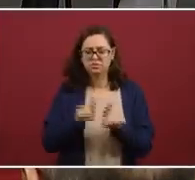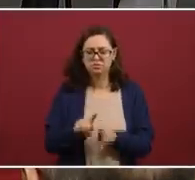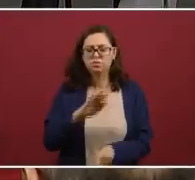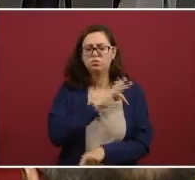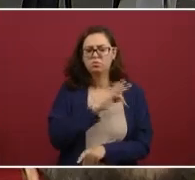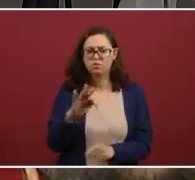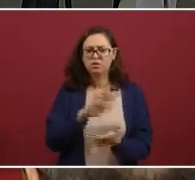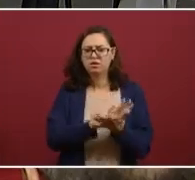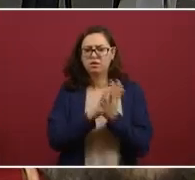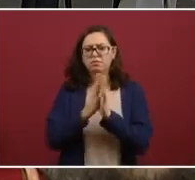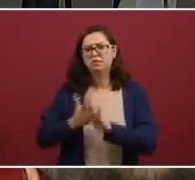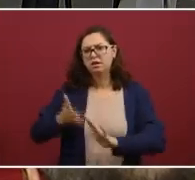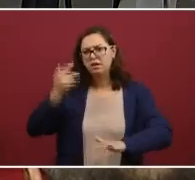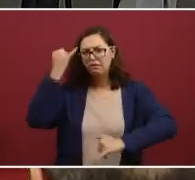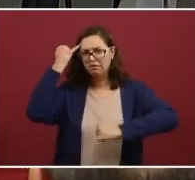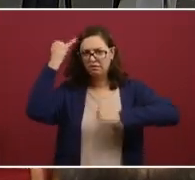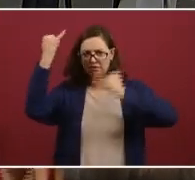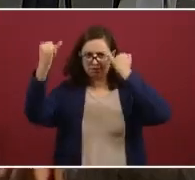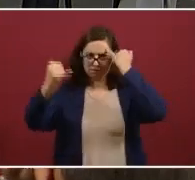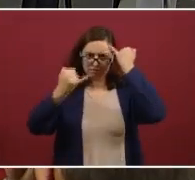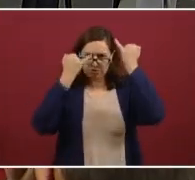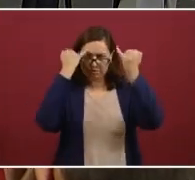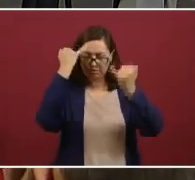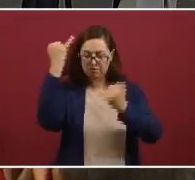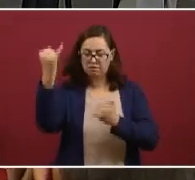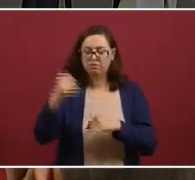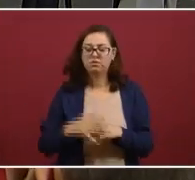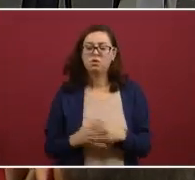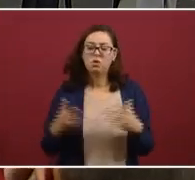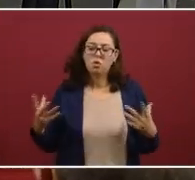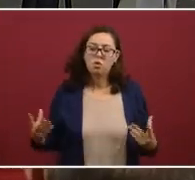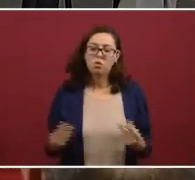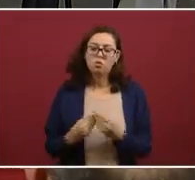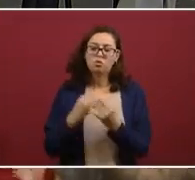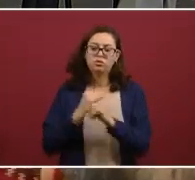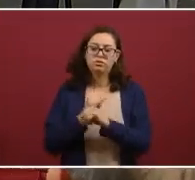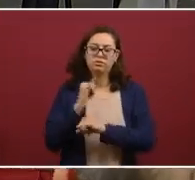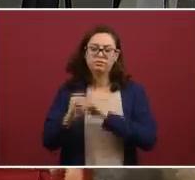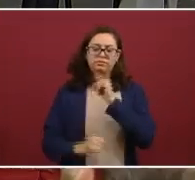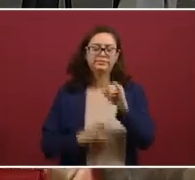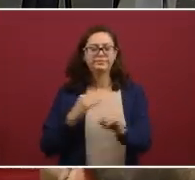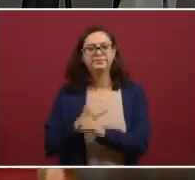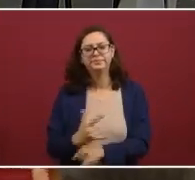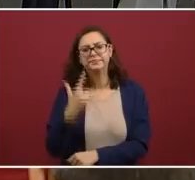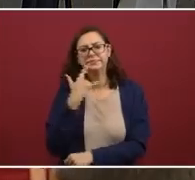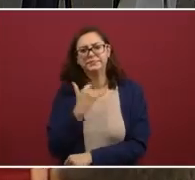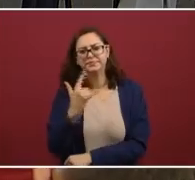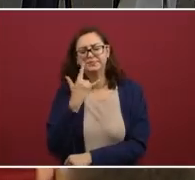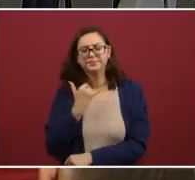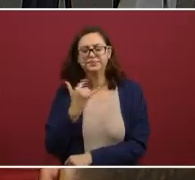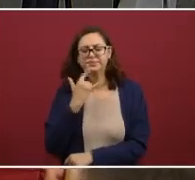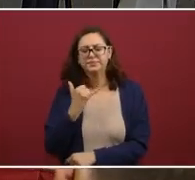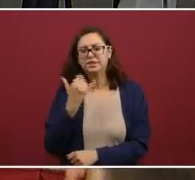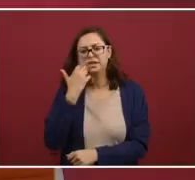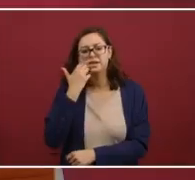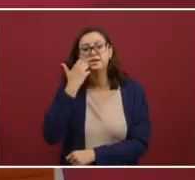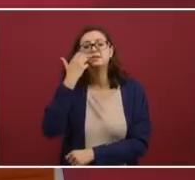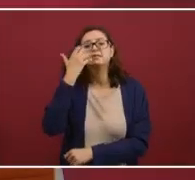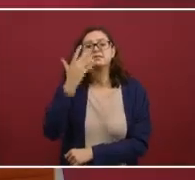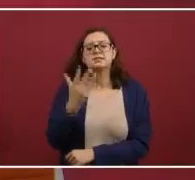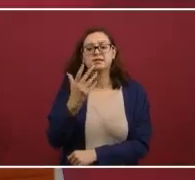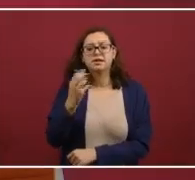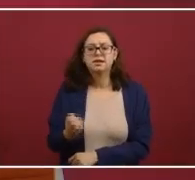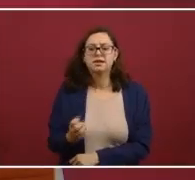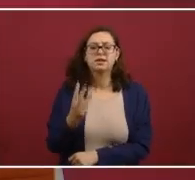de estereotipos. Se trata de un esfuerzo de cooperación internacional que busca vincular los tres poderes